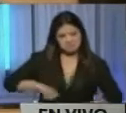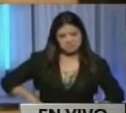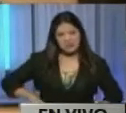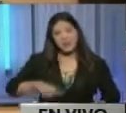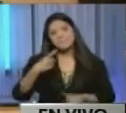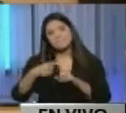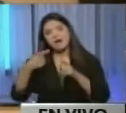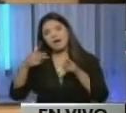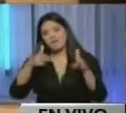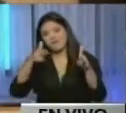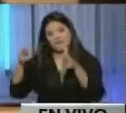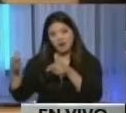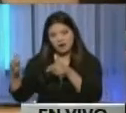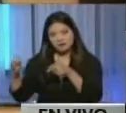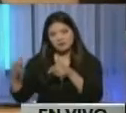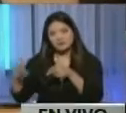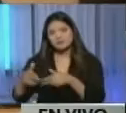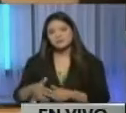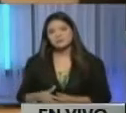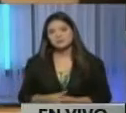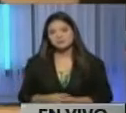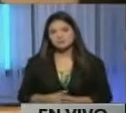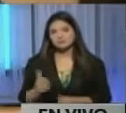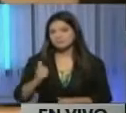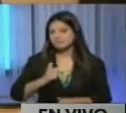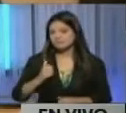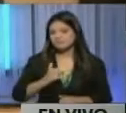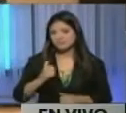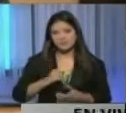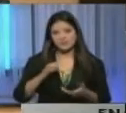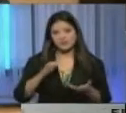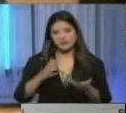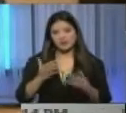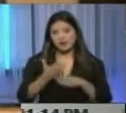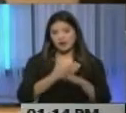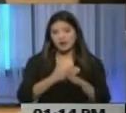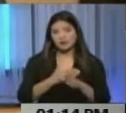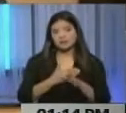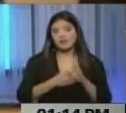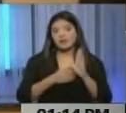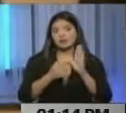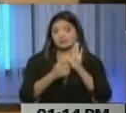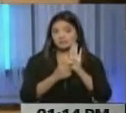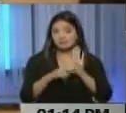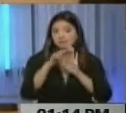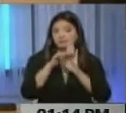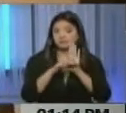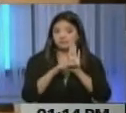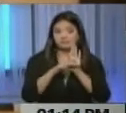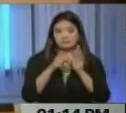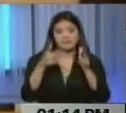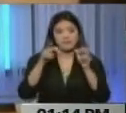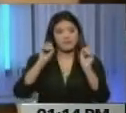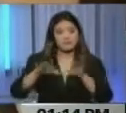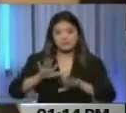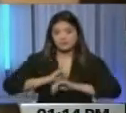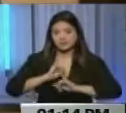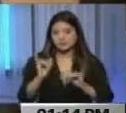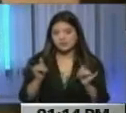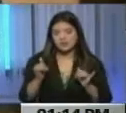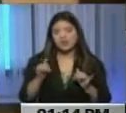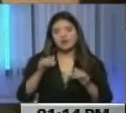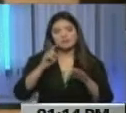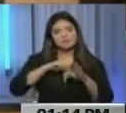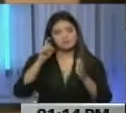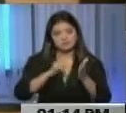en general de las hostilidades y cualquier acción prevista en las reglas que rigen el cese al fuego y hostilidades bilateral y